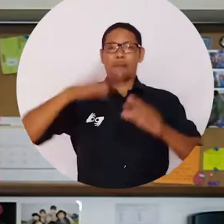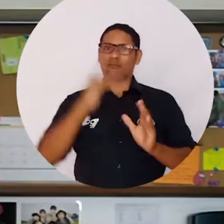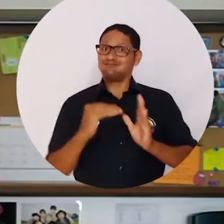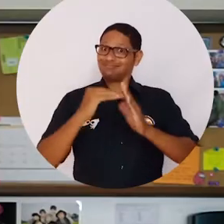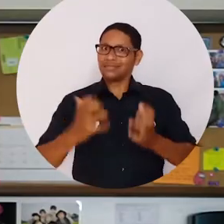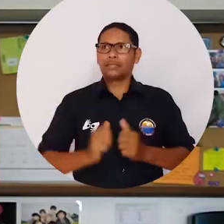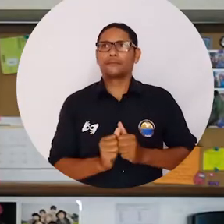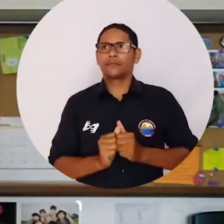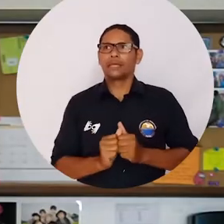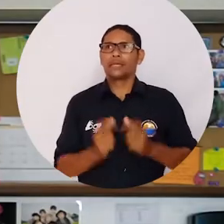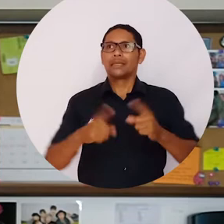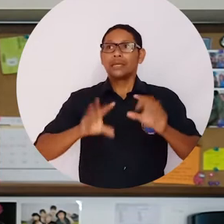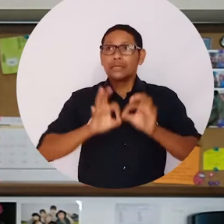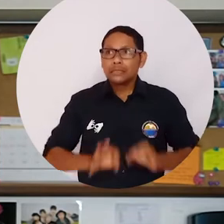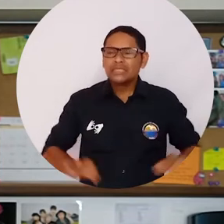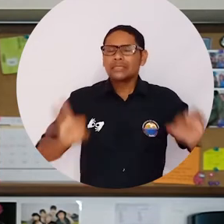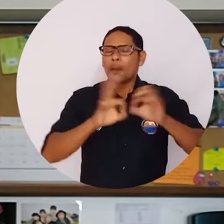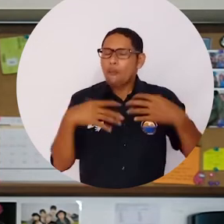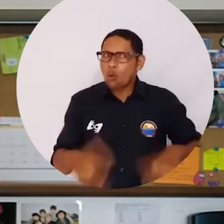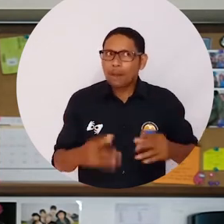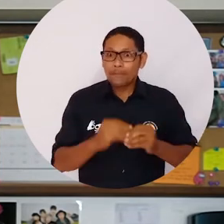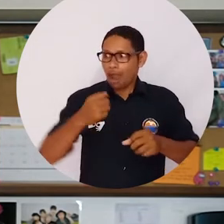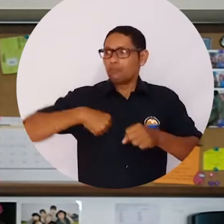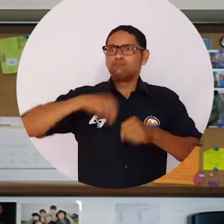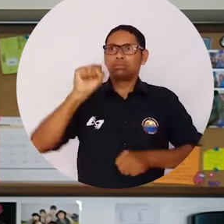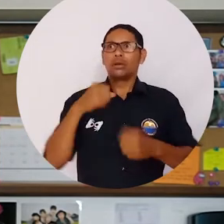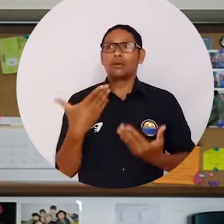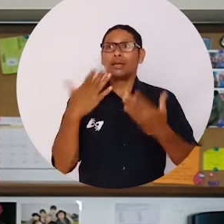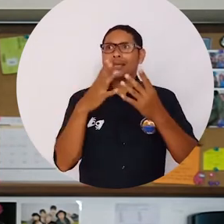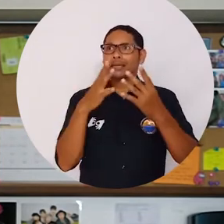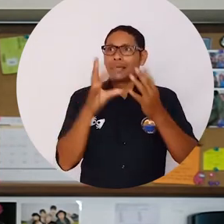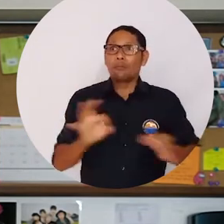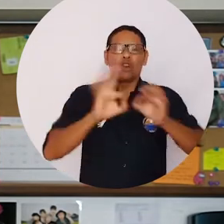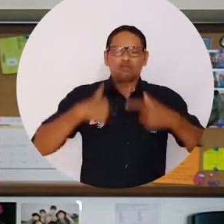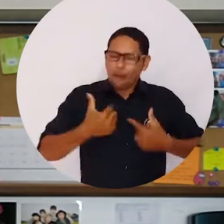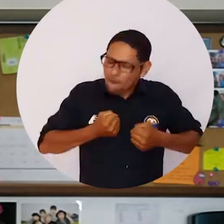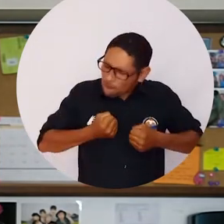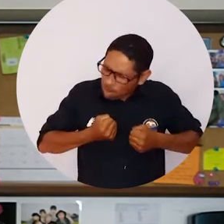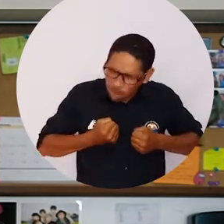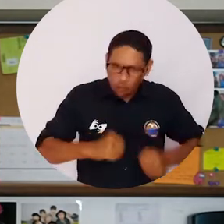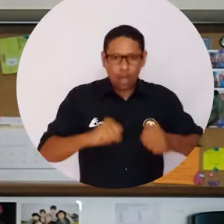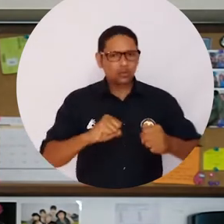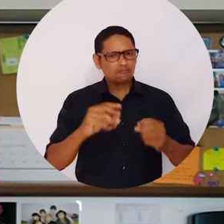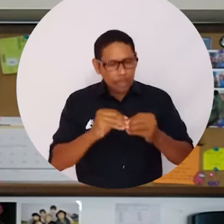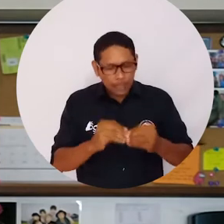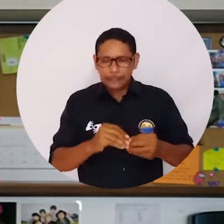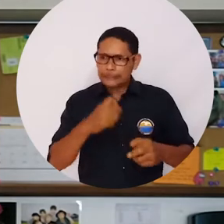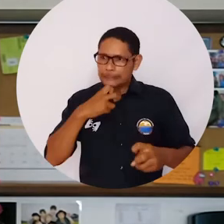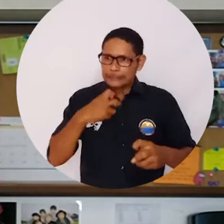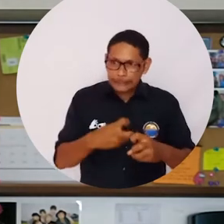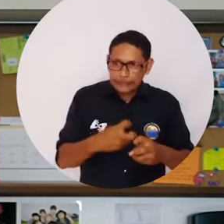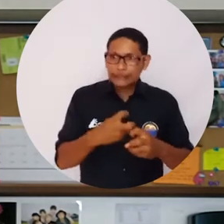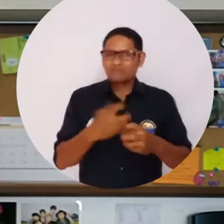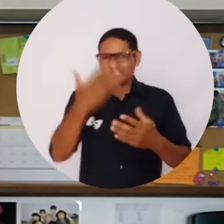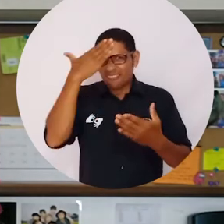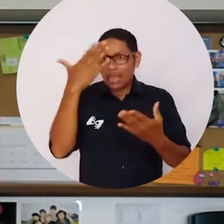alto. Haber obtenido estos logros ha sido como fruto del esfuerzo que hemos dado, a pesar de estar como en